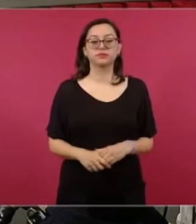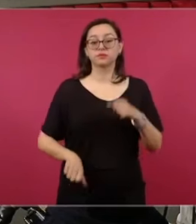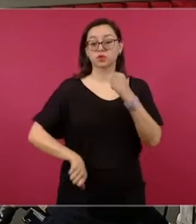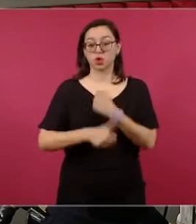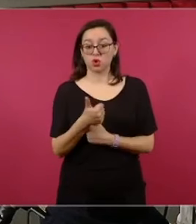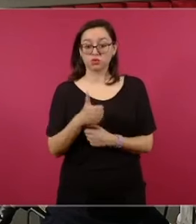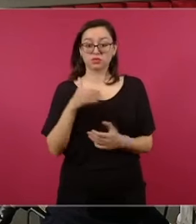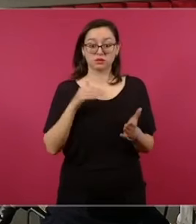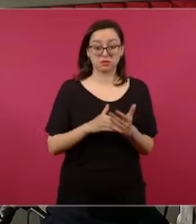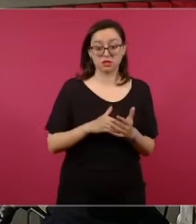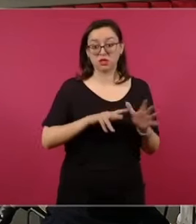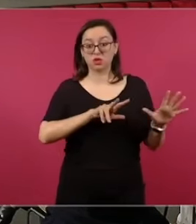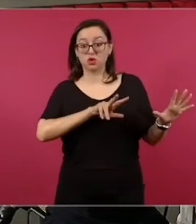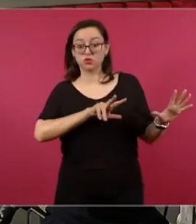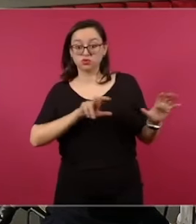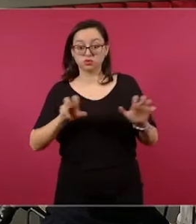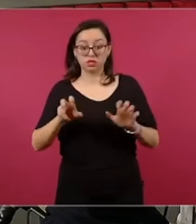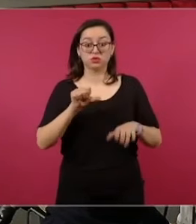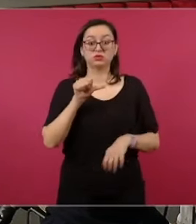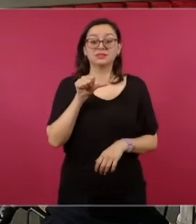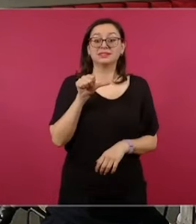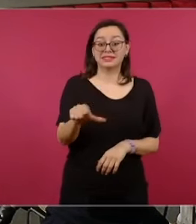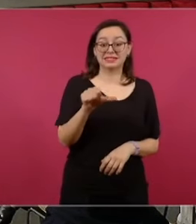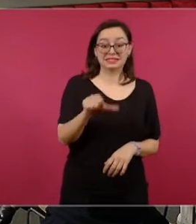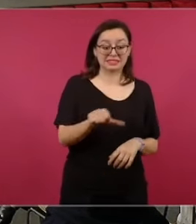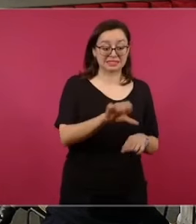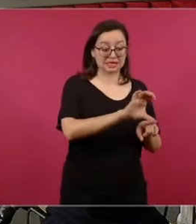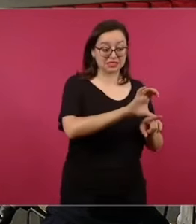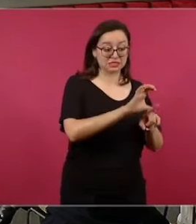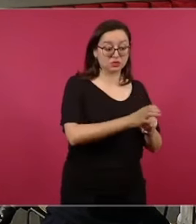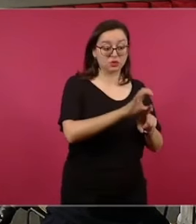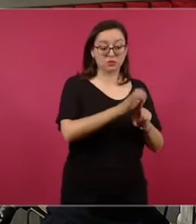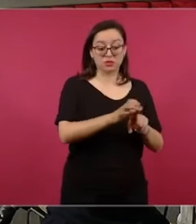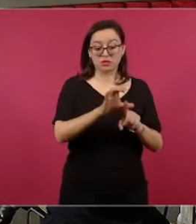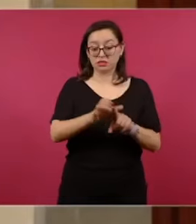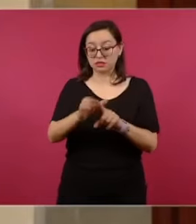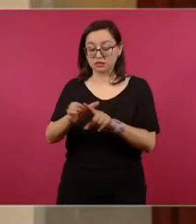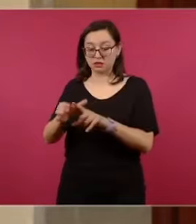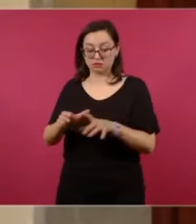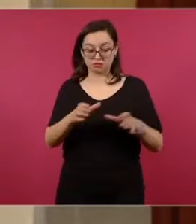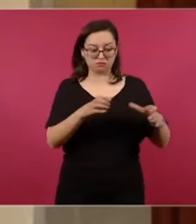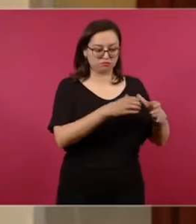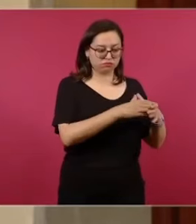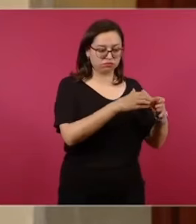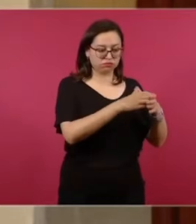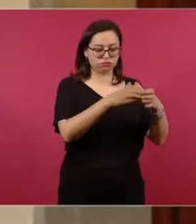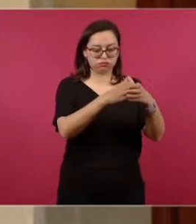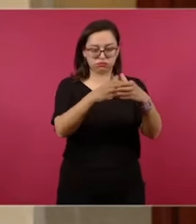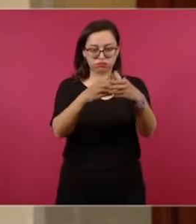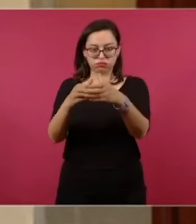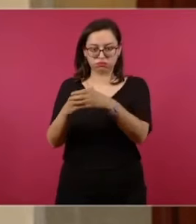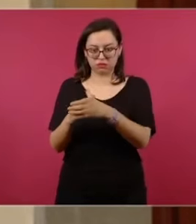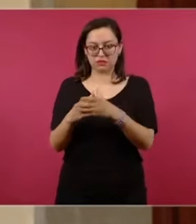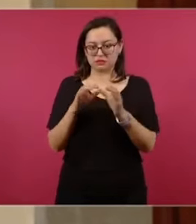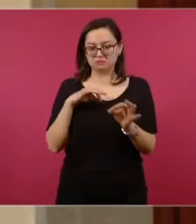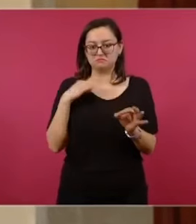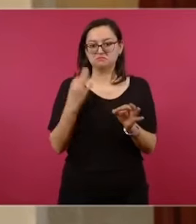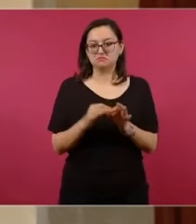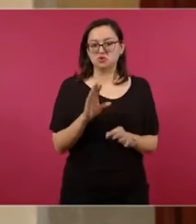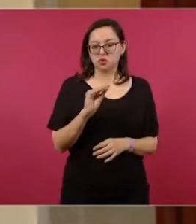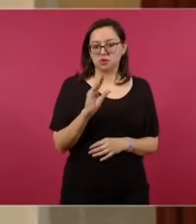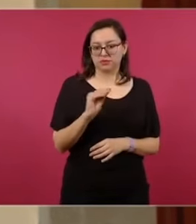11,816 comités que se realizaron, es decir, el 99% del total de las unidades, el día de